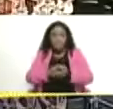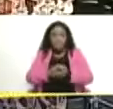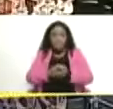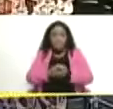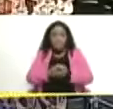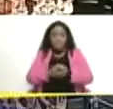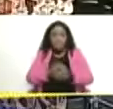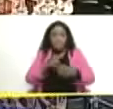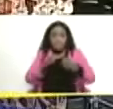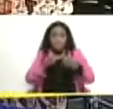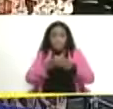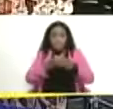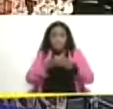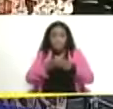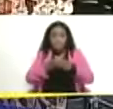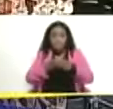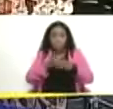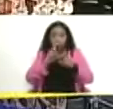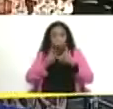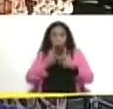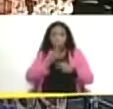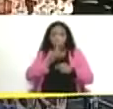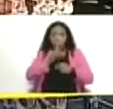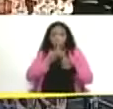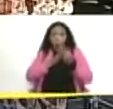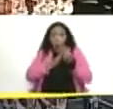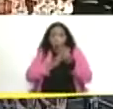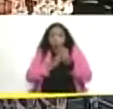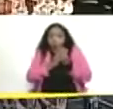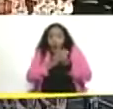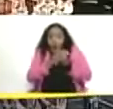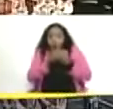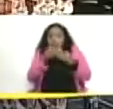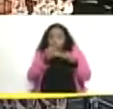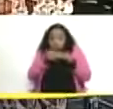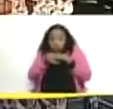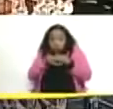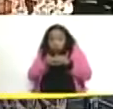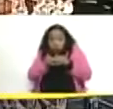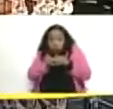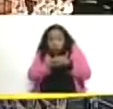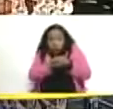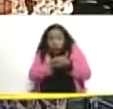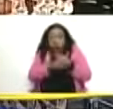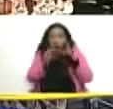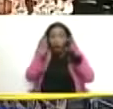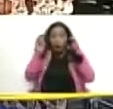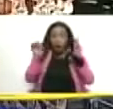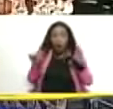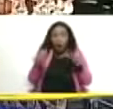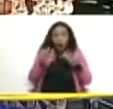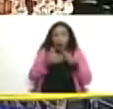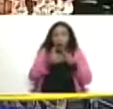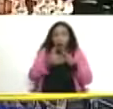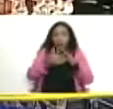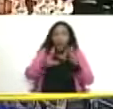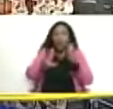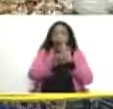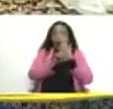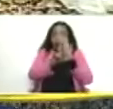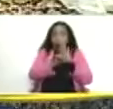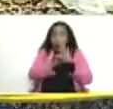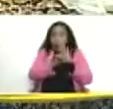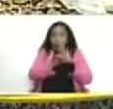Grupos que actúan de manera sigilosa y subrepticia al margen de la ley, en la periferia de los poblados,